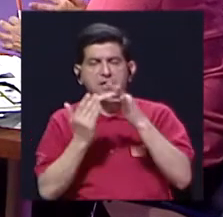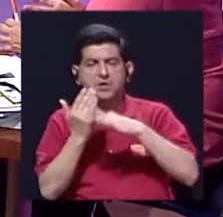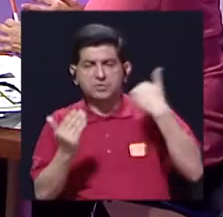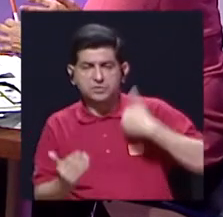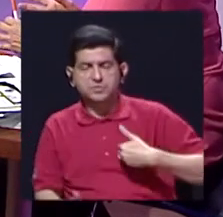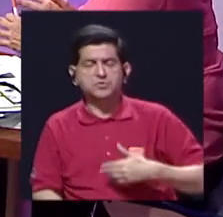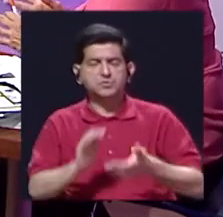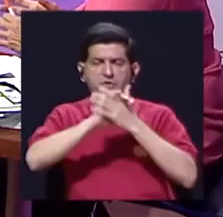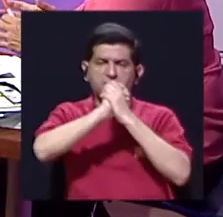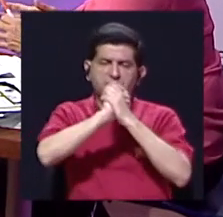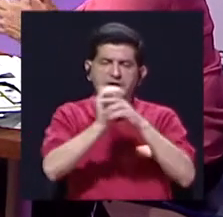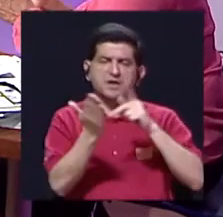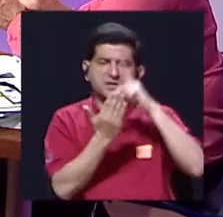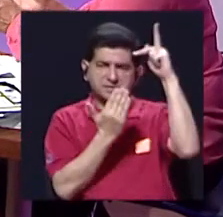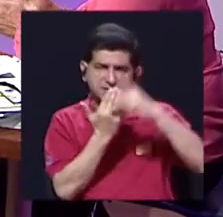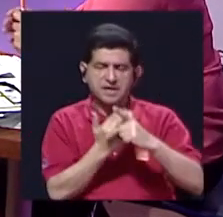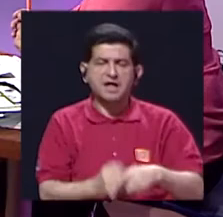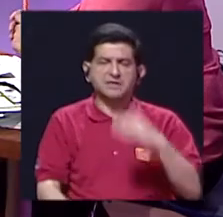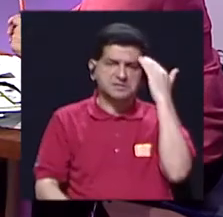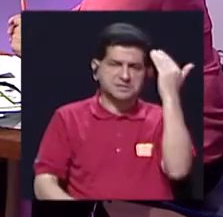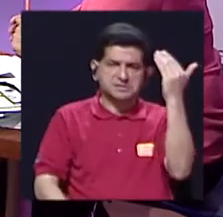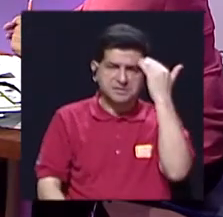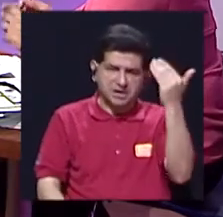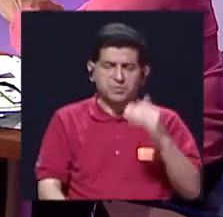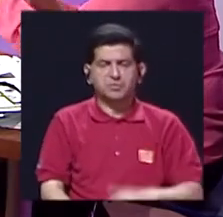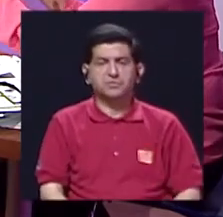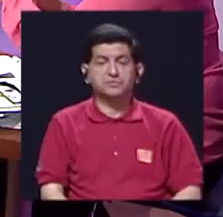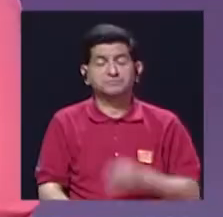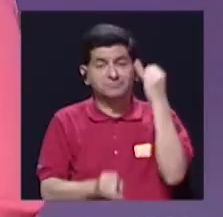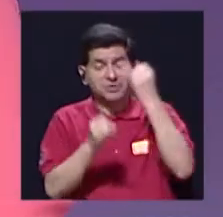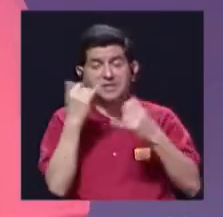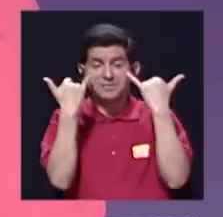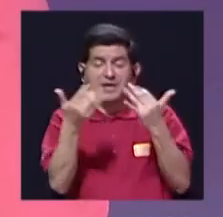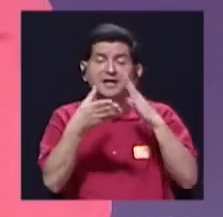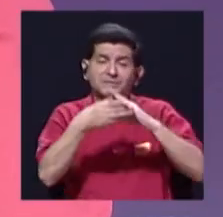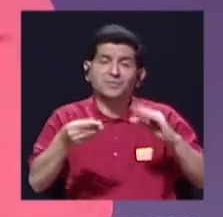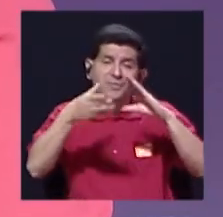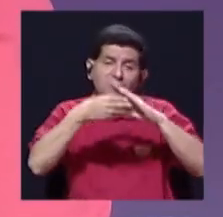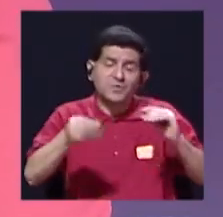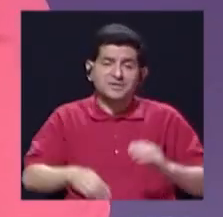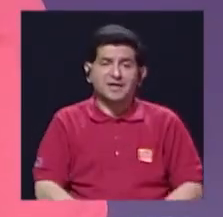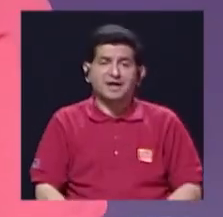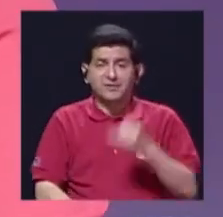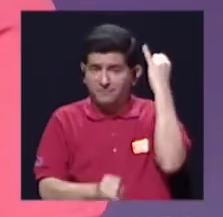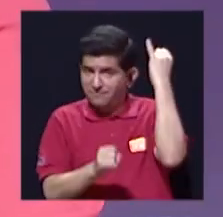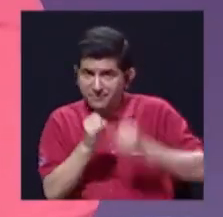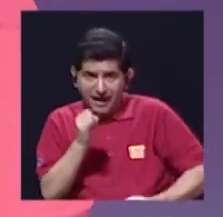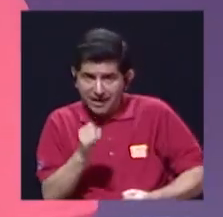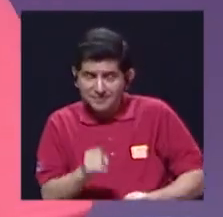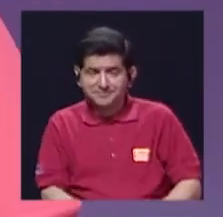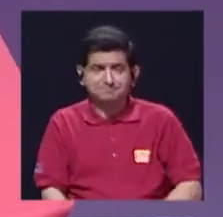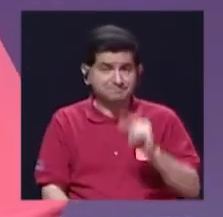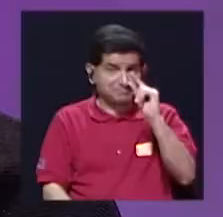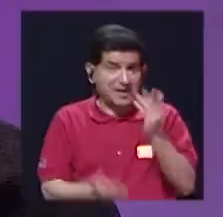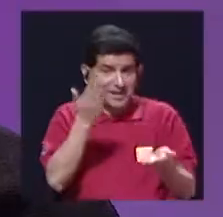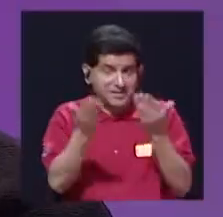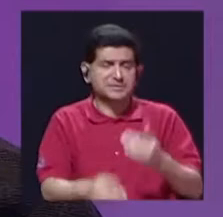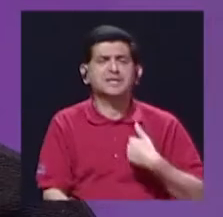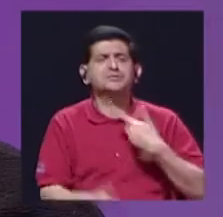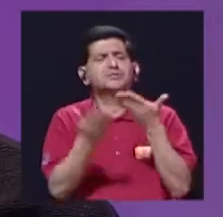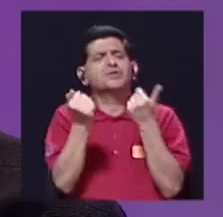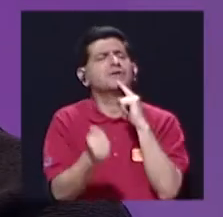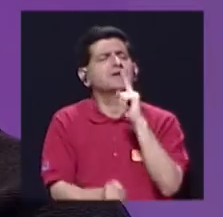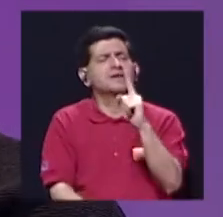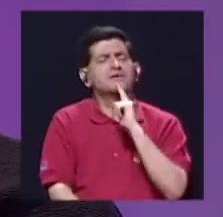Felicidades por el programa y saludos. Bueno, vamos a ir cerrando. ¿Algún comentario para cierre? Así, súper chiquitito. Yo quisiera